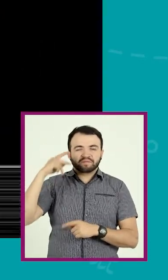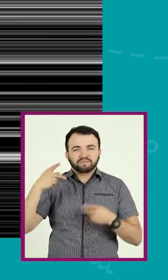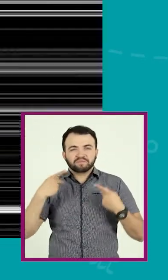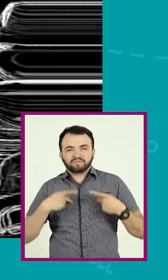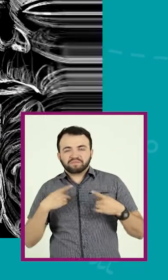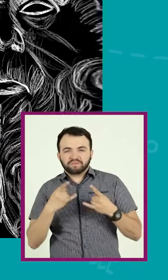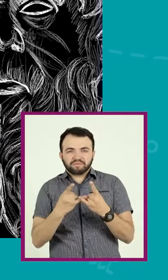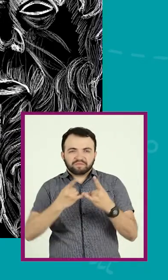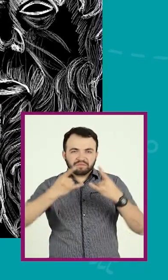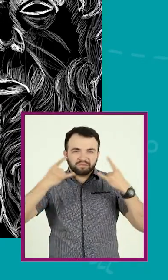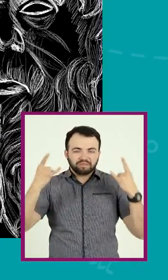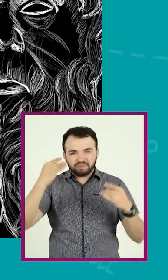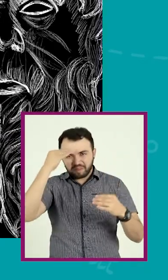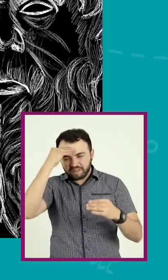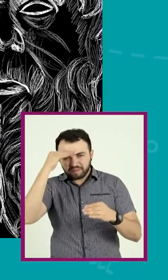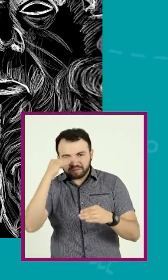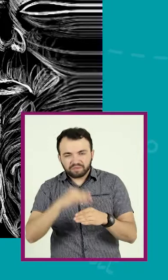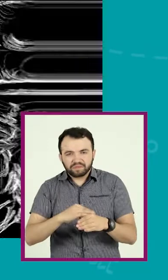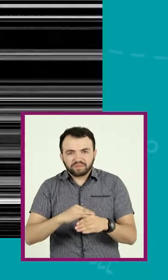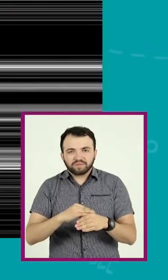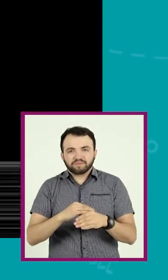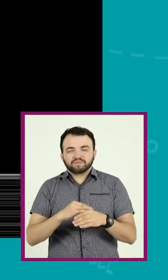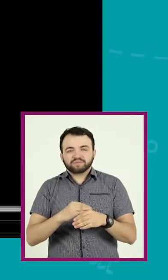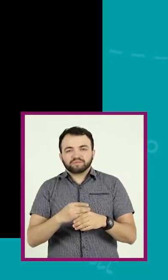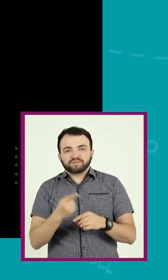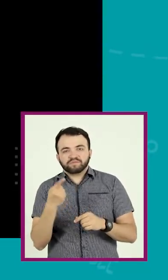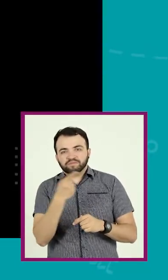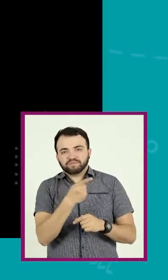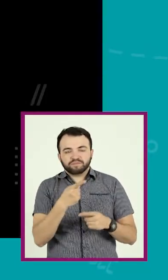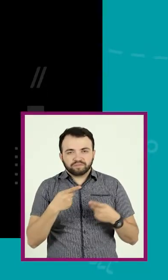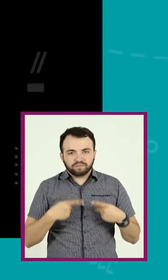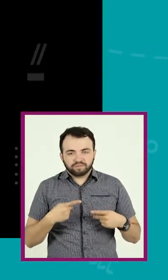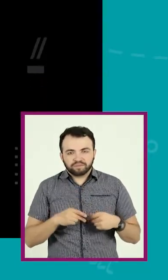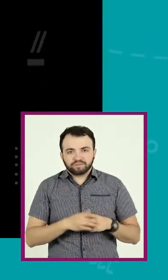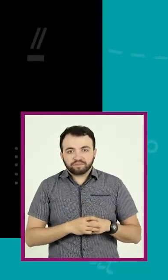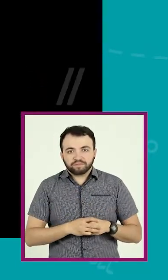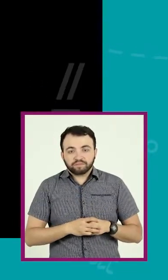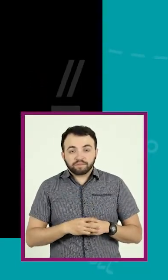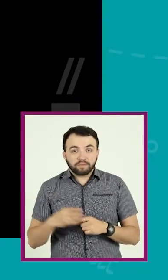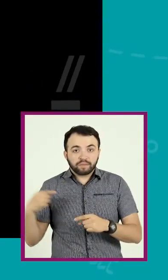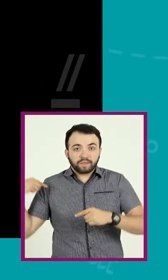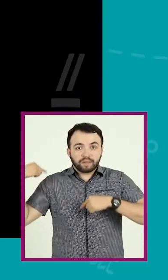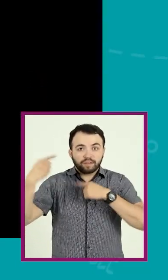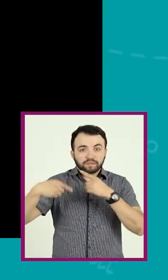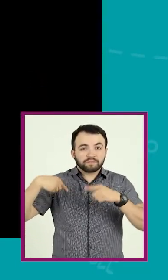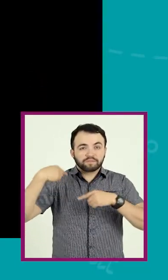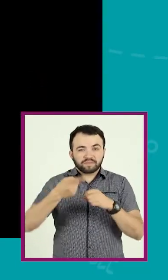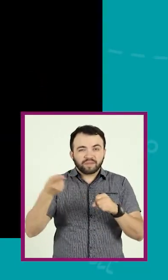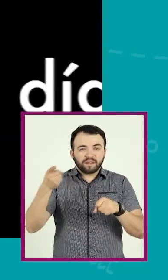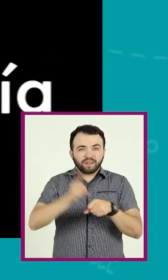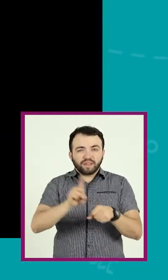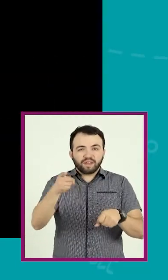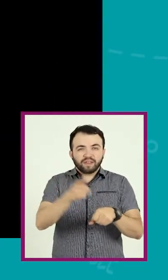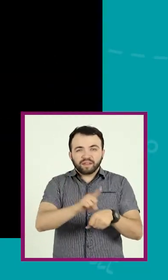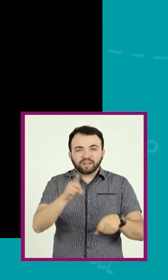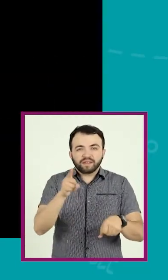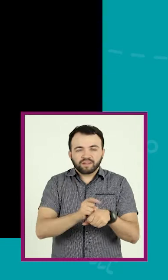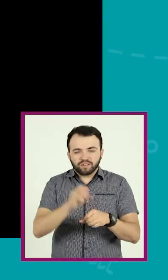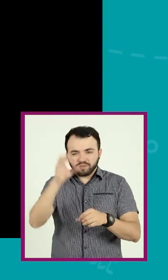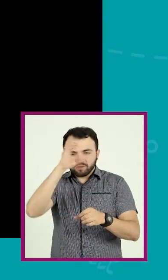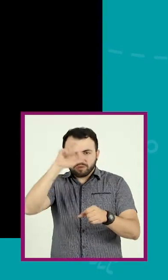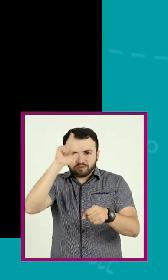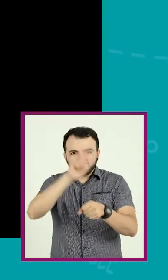voz de Sócrates una de sus más memorables disquisiciones. En el día a